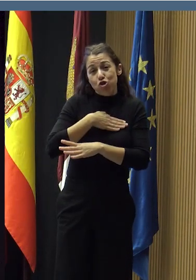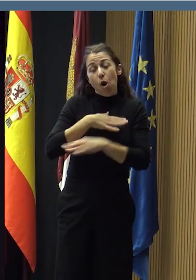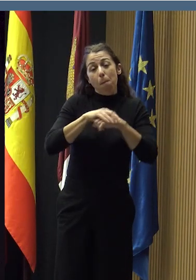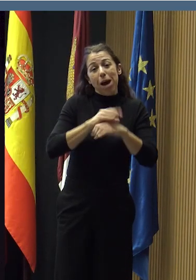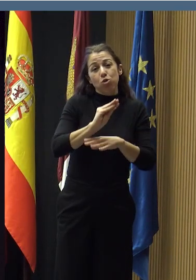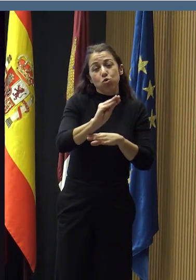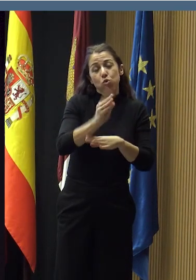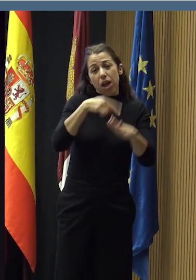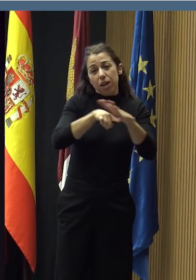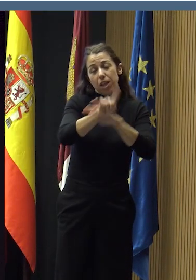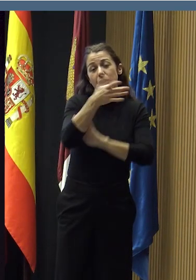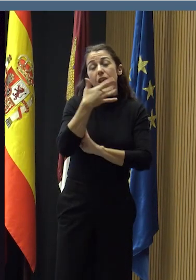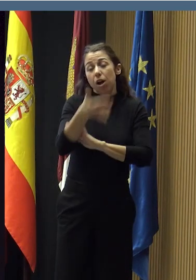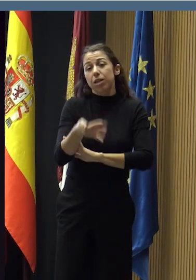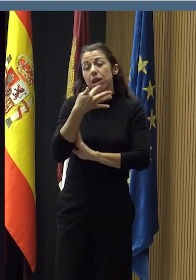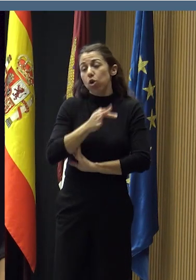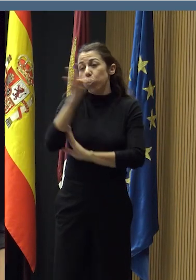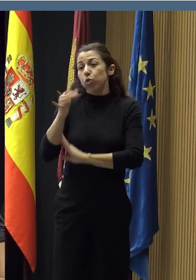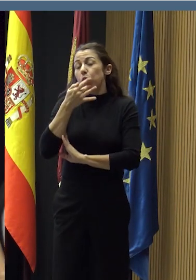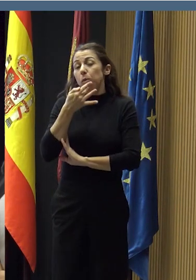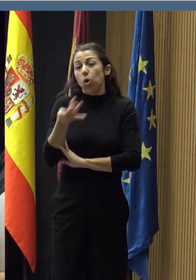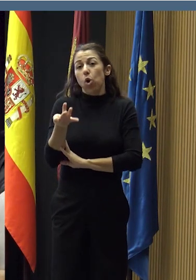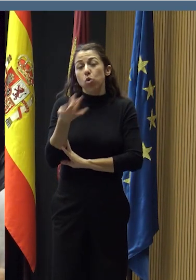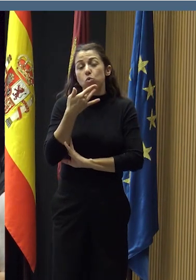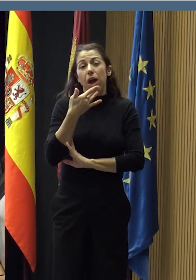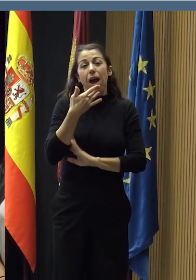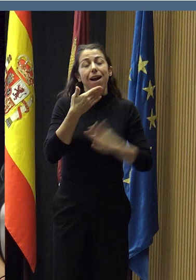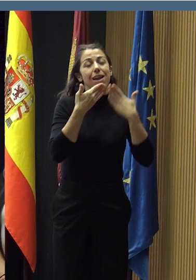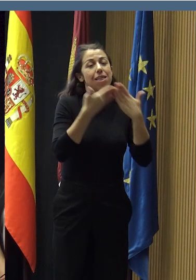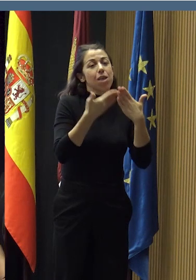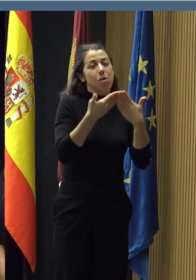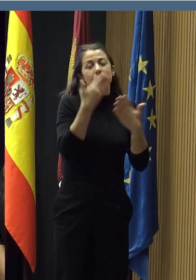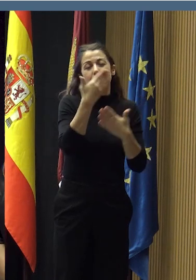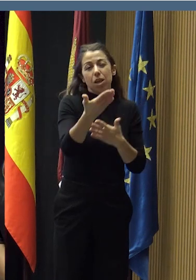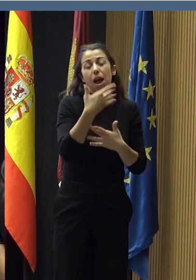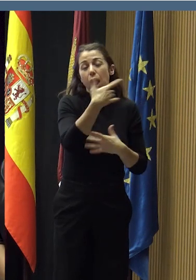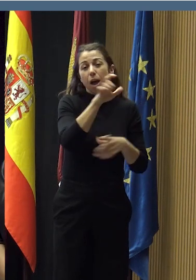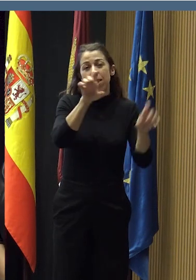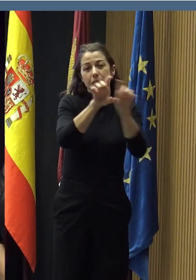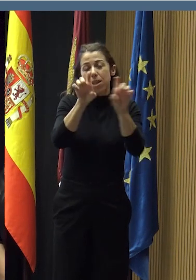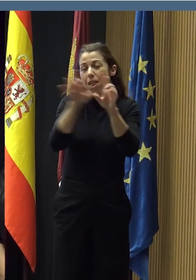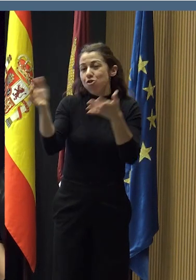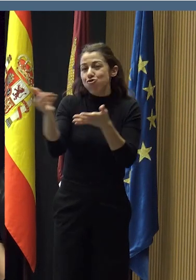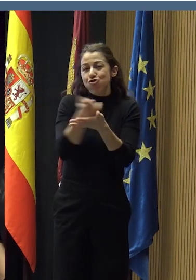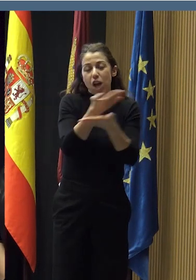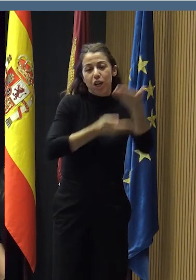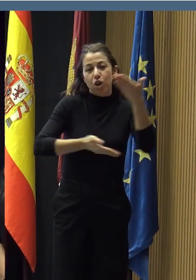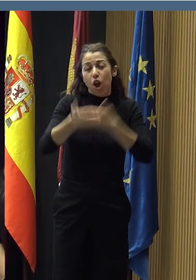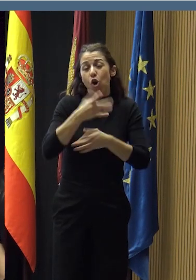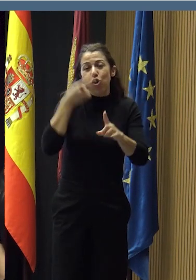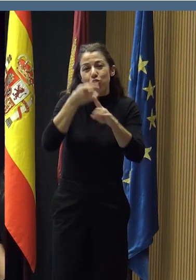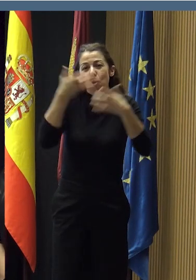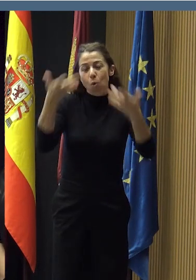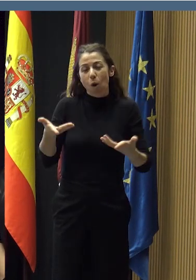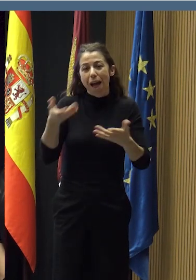Y ahora sí continuamos como siempre y lo hacemos con un sincero agradecimiento a todas las entidades que colaboran por hacer